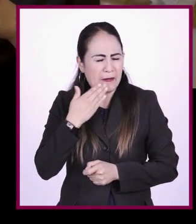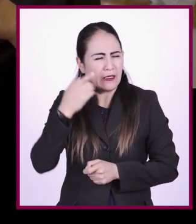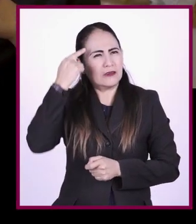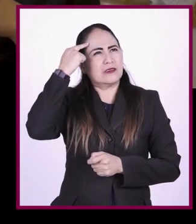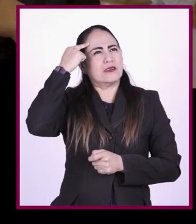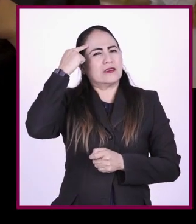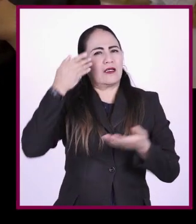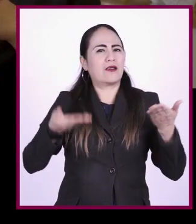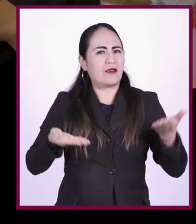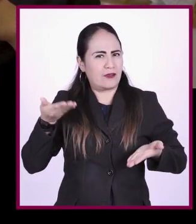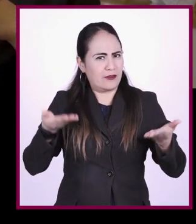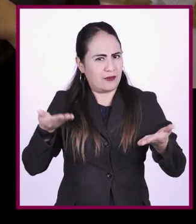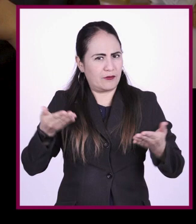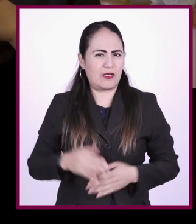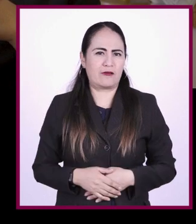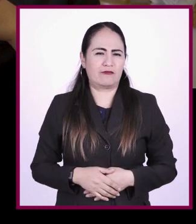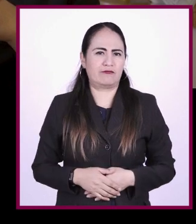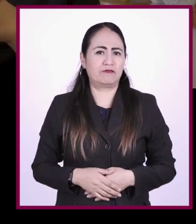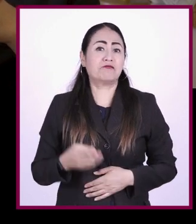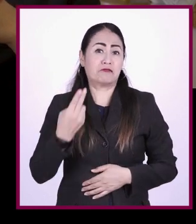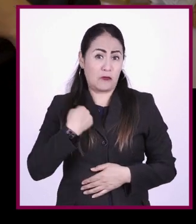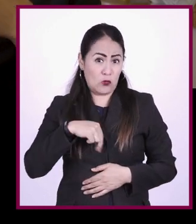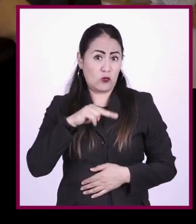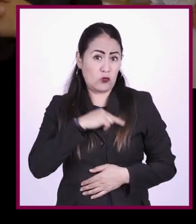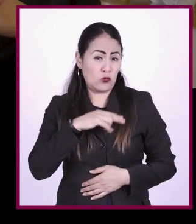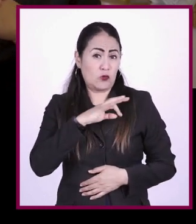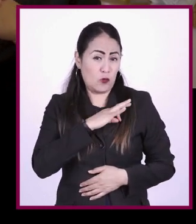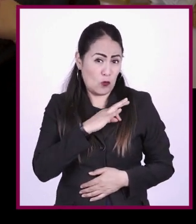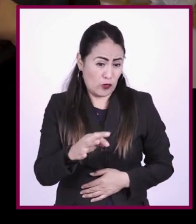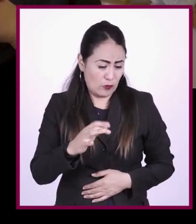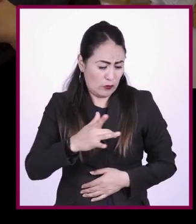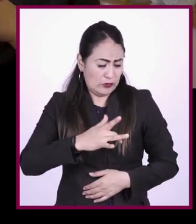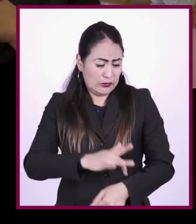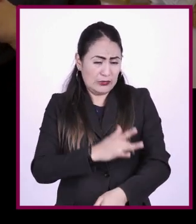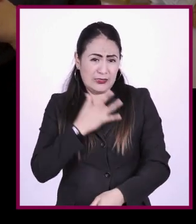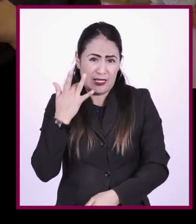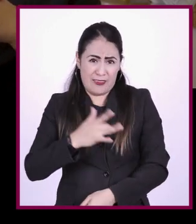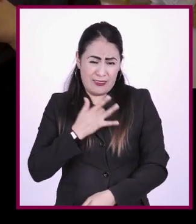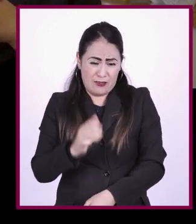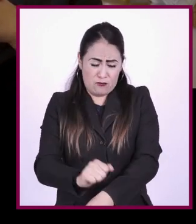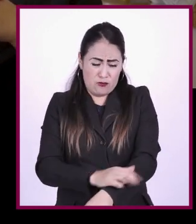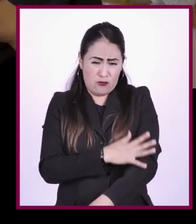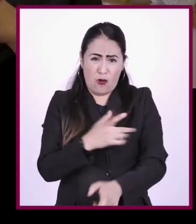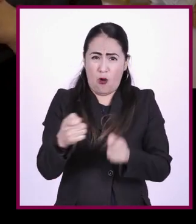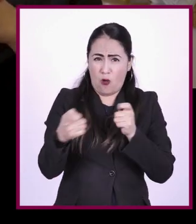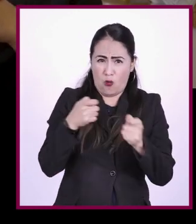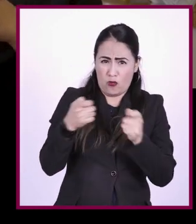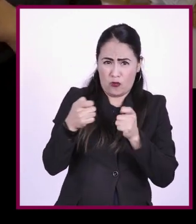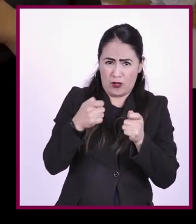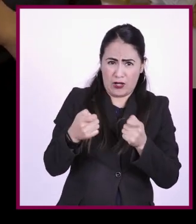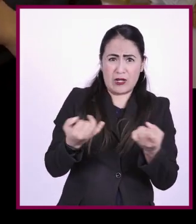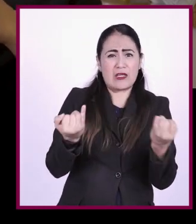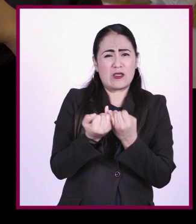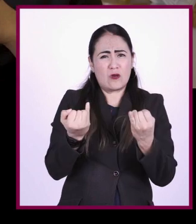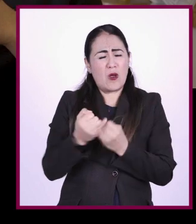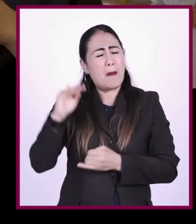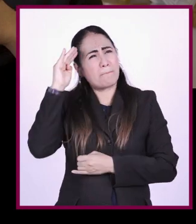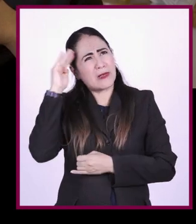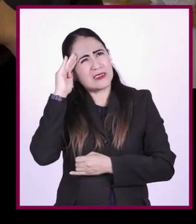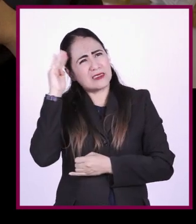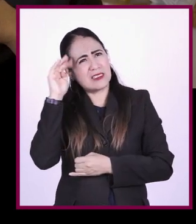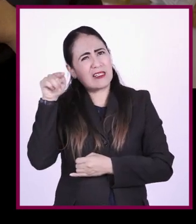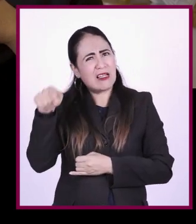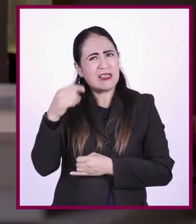Pues, ¿cómo ven, amigos y amigas? Podemos decir que si nosotros podemos regular nuestro estado emocional y decidir qué pensamos acerca de